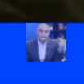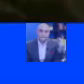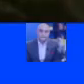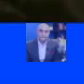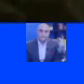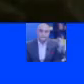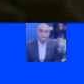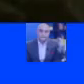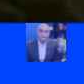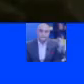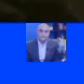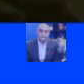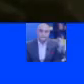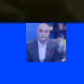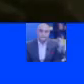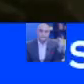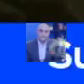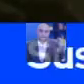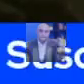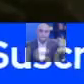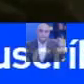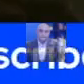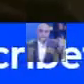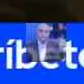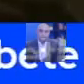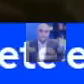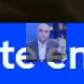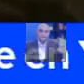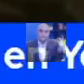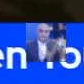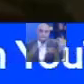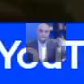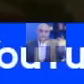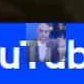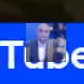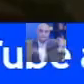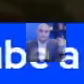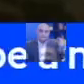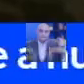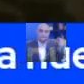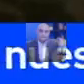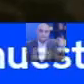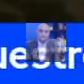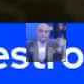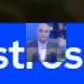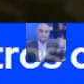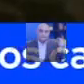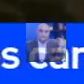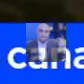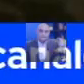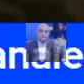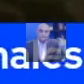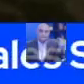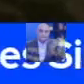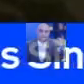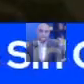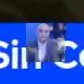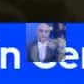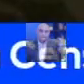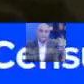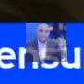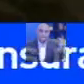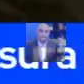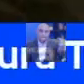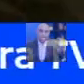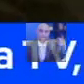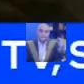lo que señala el presidente Andrés Manuel López Obrador, también de una renovación, de un